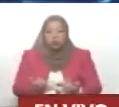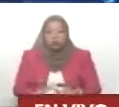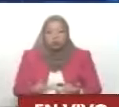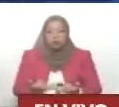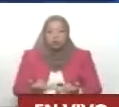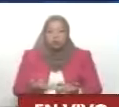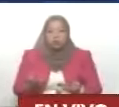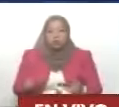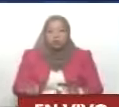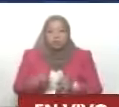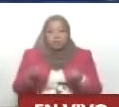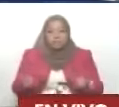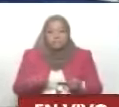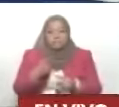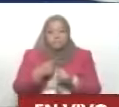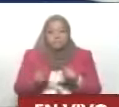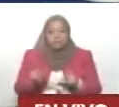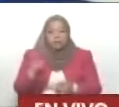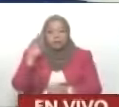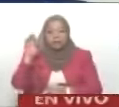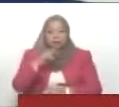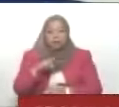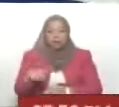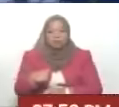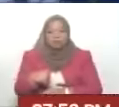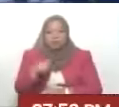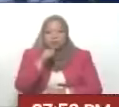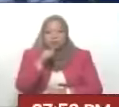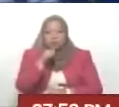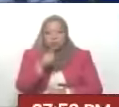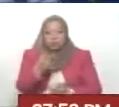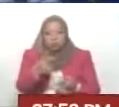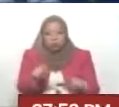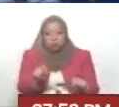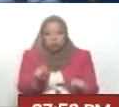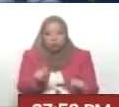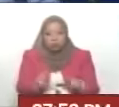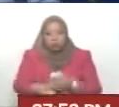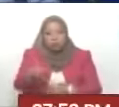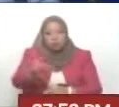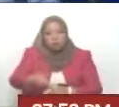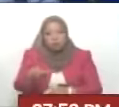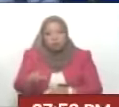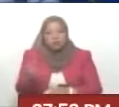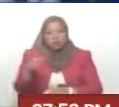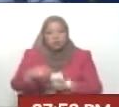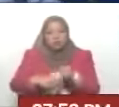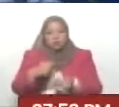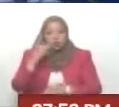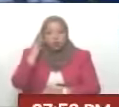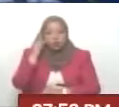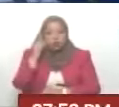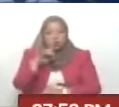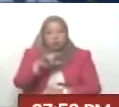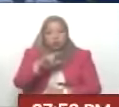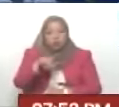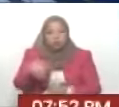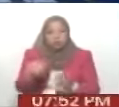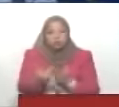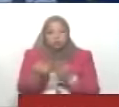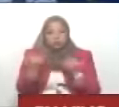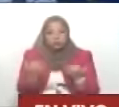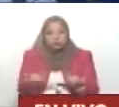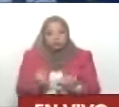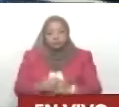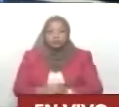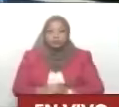en victoria, pero allá afuera nos lo vetan. ¿Cuál es la importancia que tienen las redes sociales en este momento? Mira, y luego me va a permitir decirle